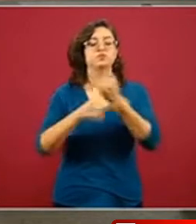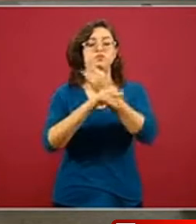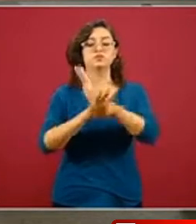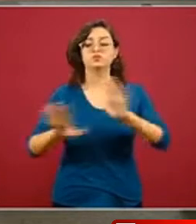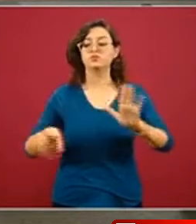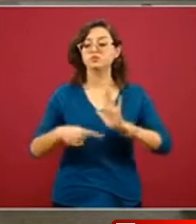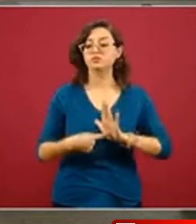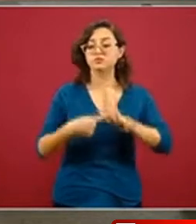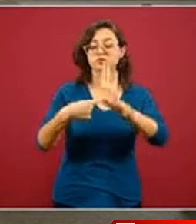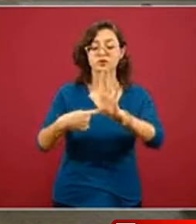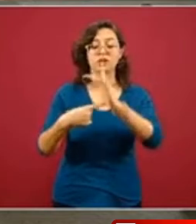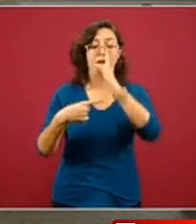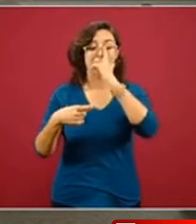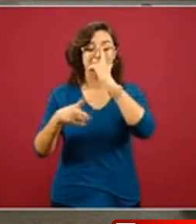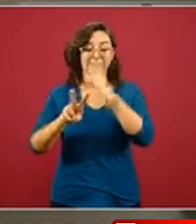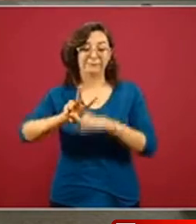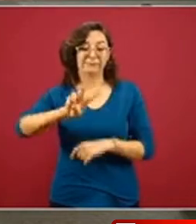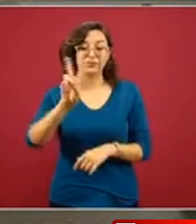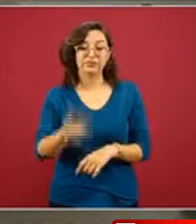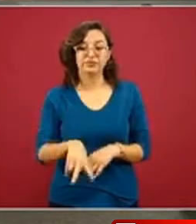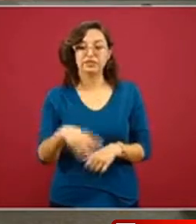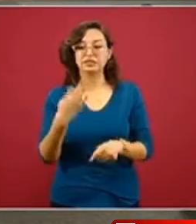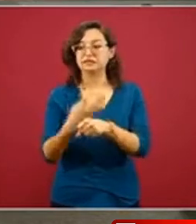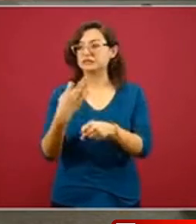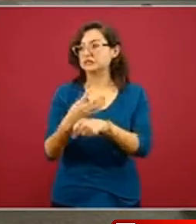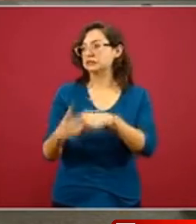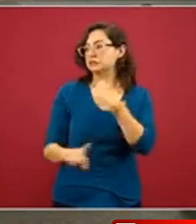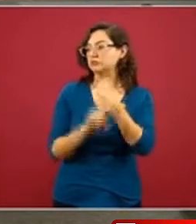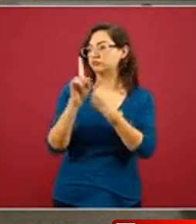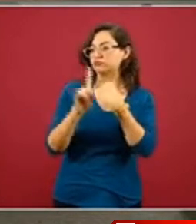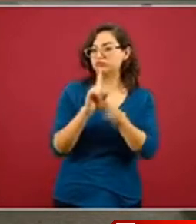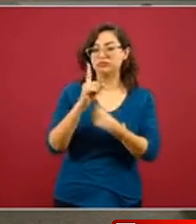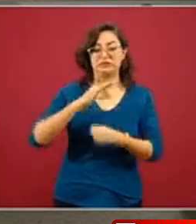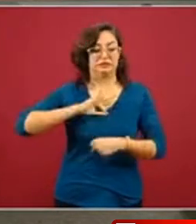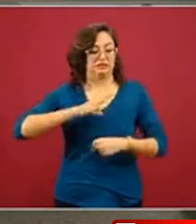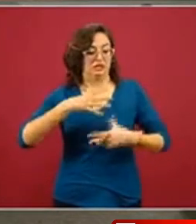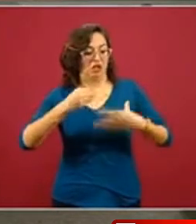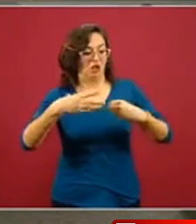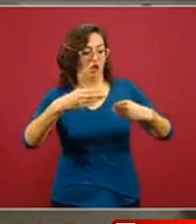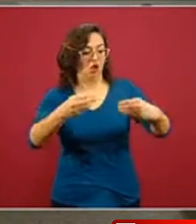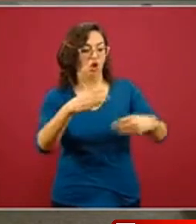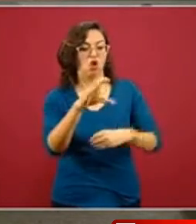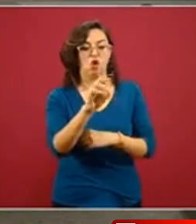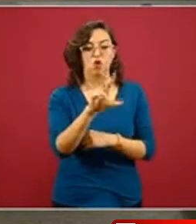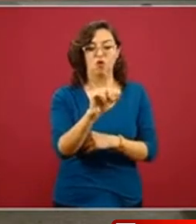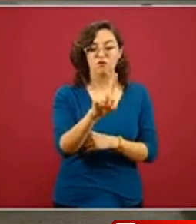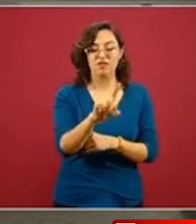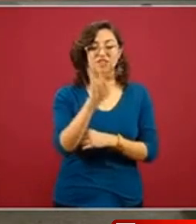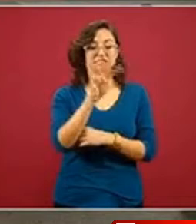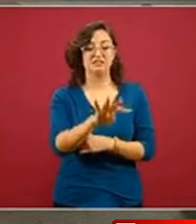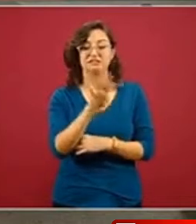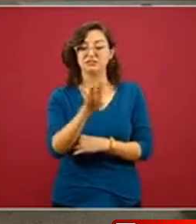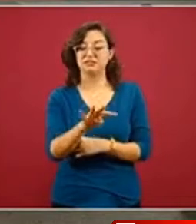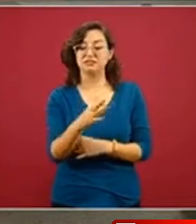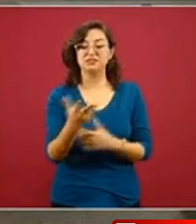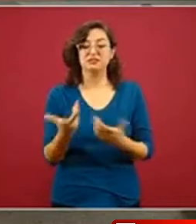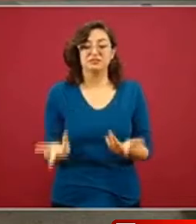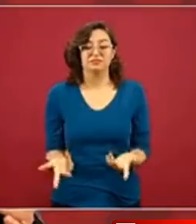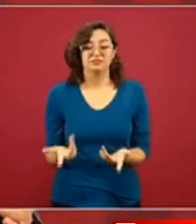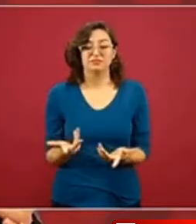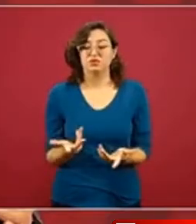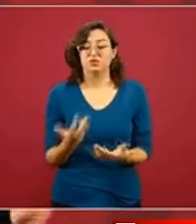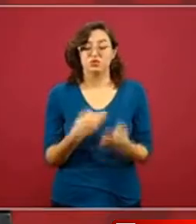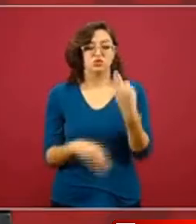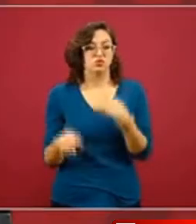situación, desde luego ante la adversidad de una epidemia como COVID-19, que nos ha causado a todos estar